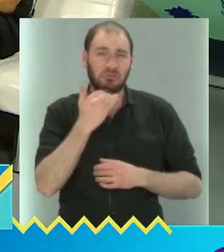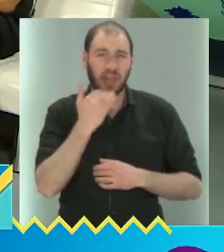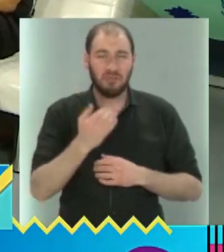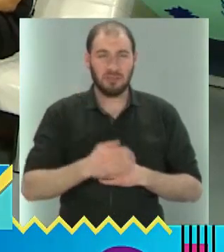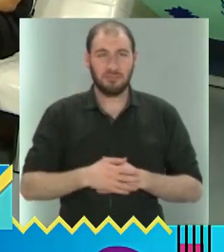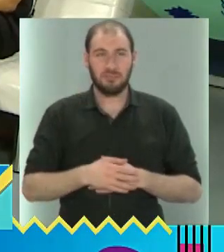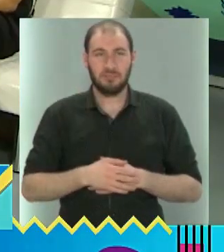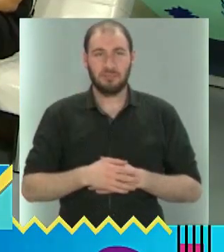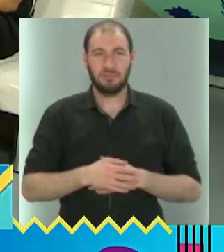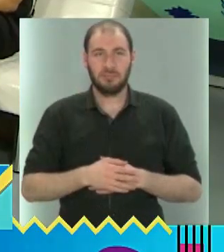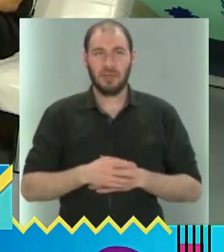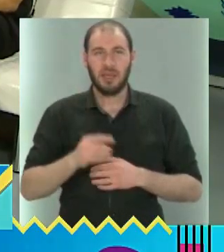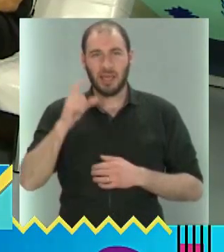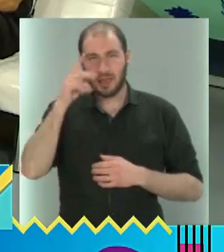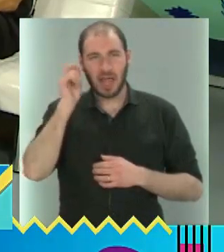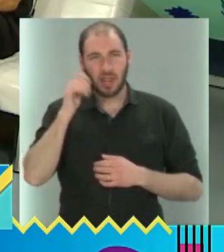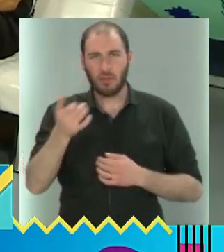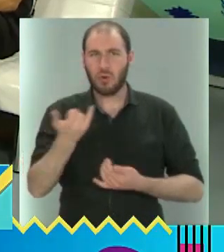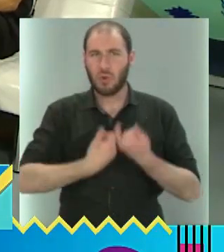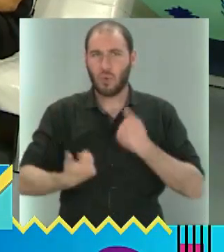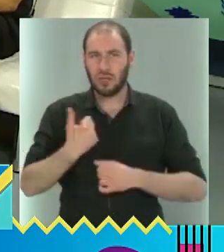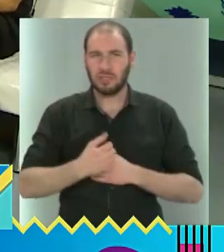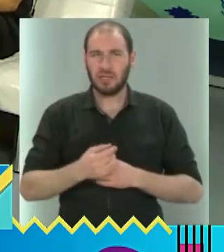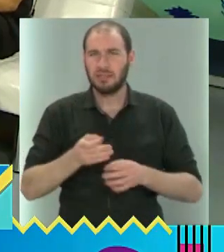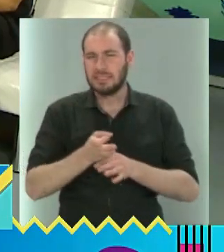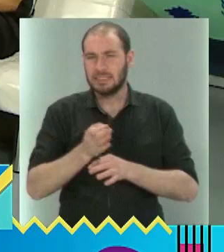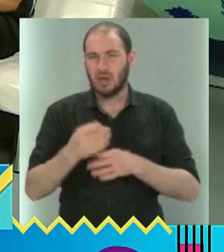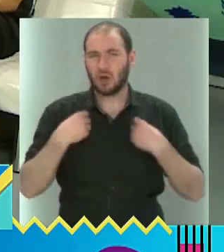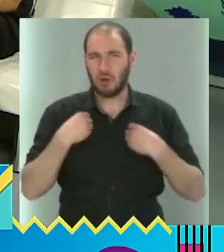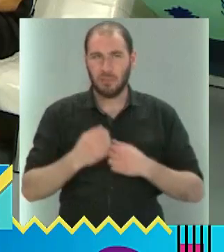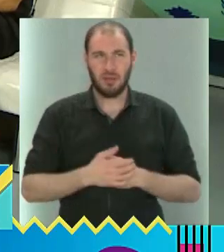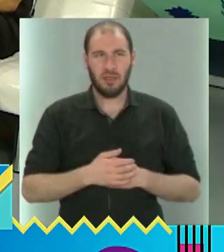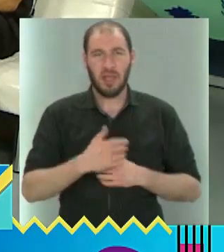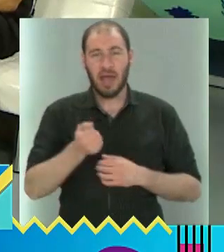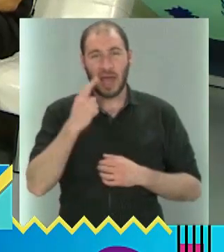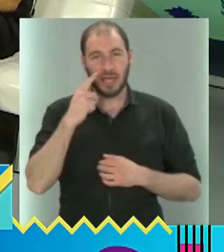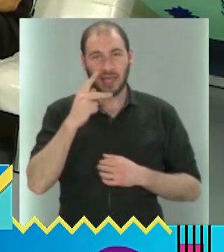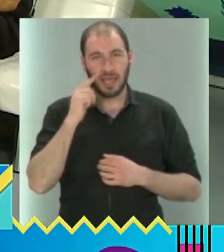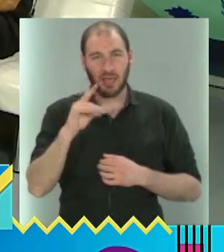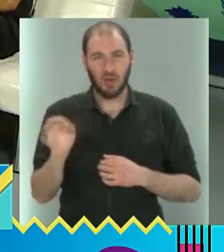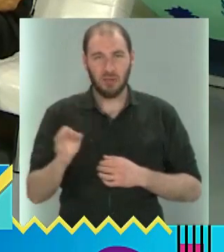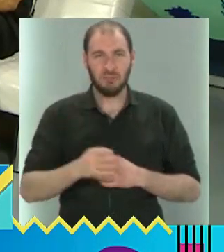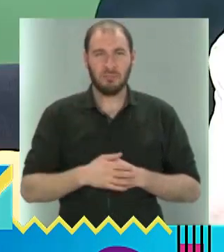de eso, ¿no? Bueno, Edgardo, ¿vos nos comentarías qué transmite ese uniforme? Bueno, en Aikido,